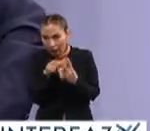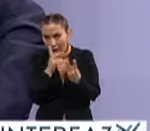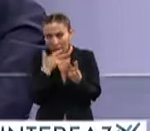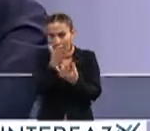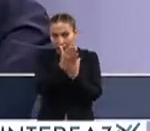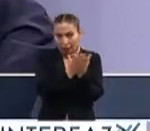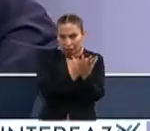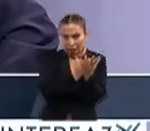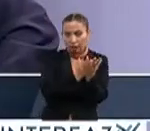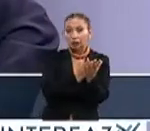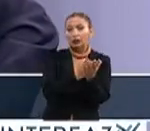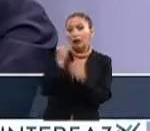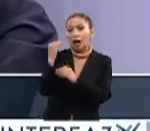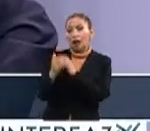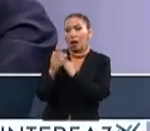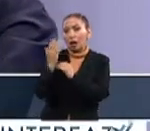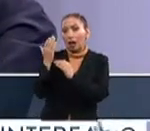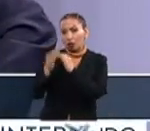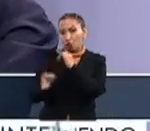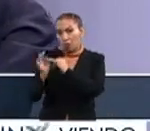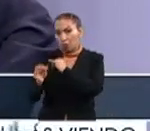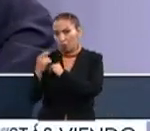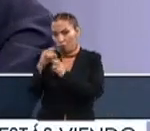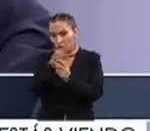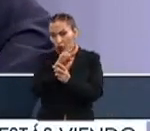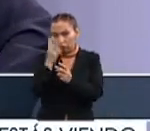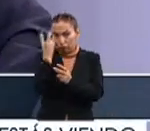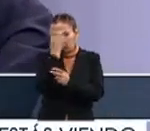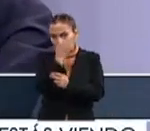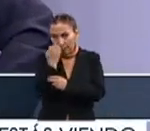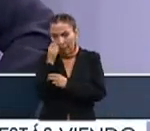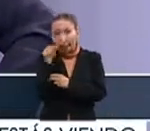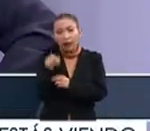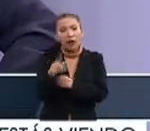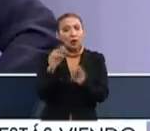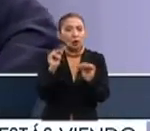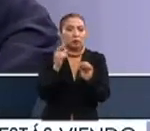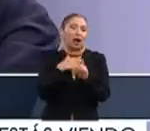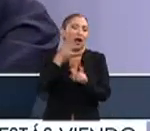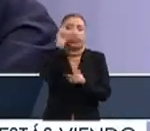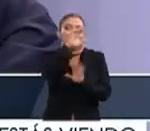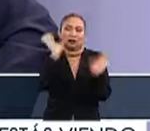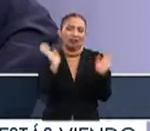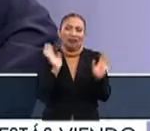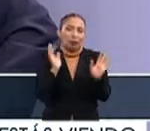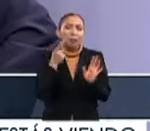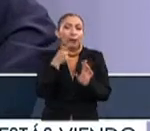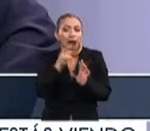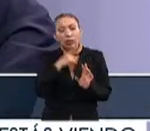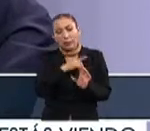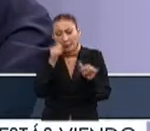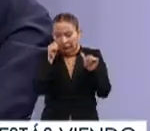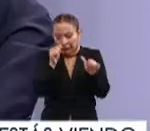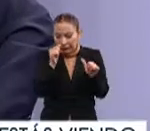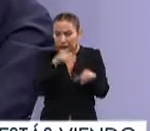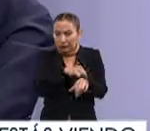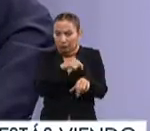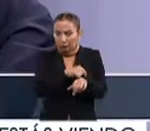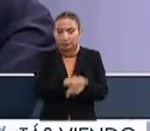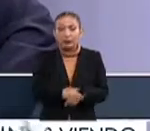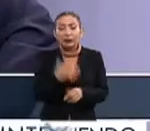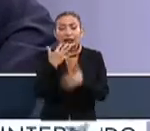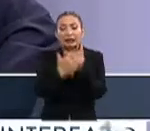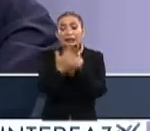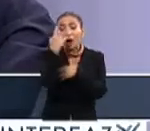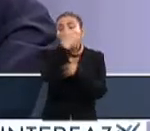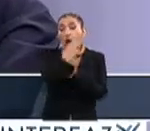mitad de término, ¿sí? Uno y al final otro, que no es una cosa muy compleja, pero sí hay que dedicarle algo de tiempo.